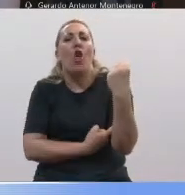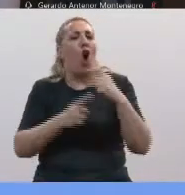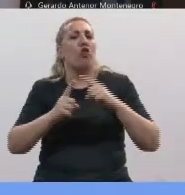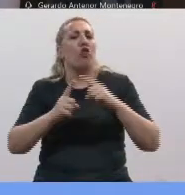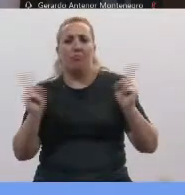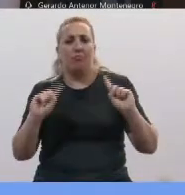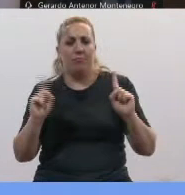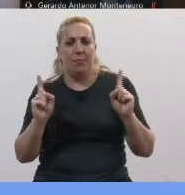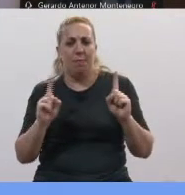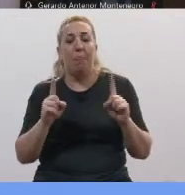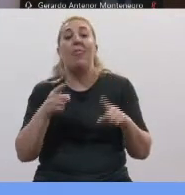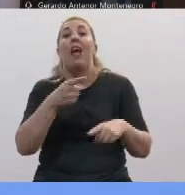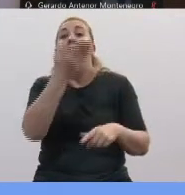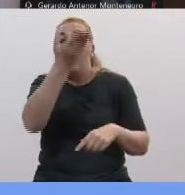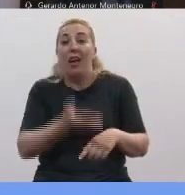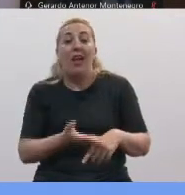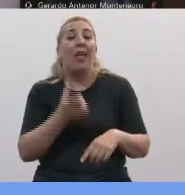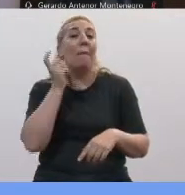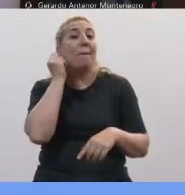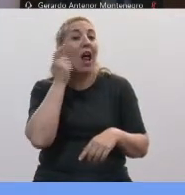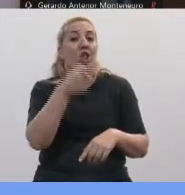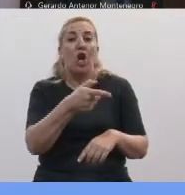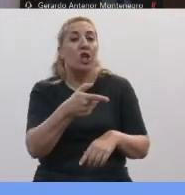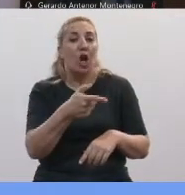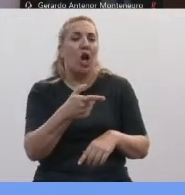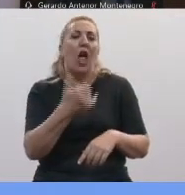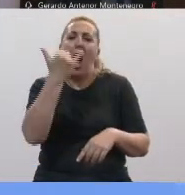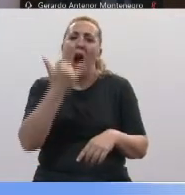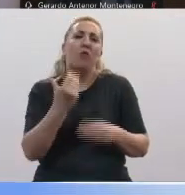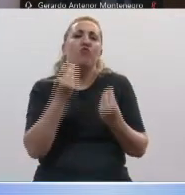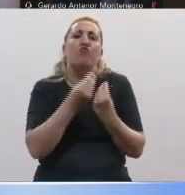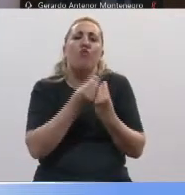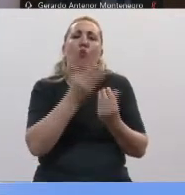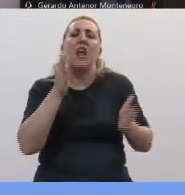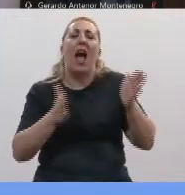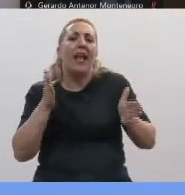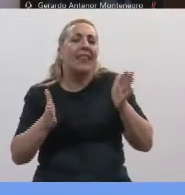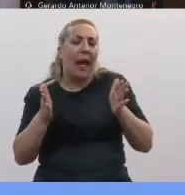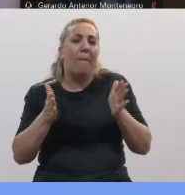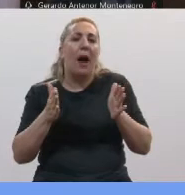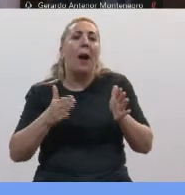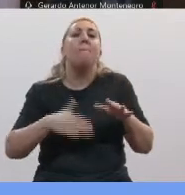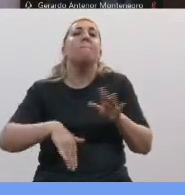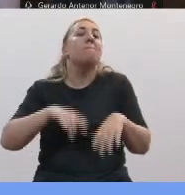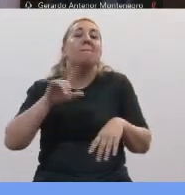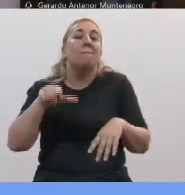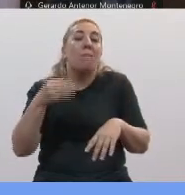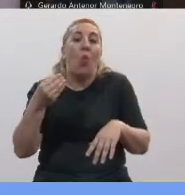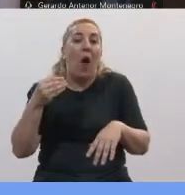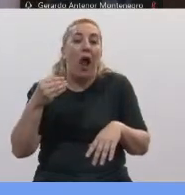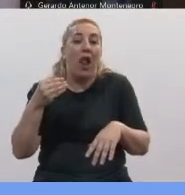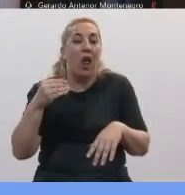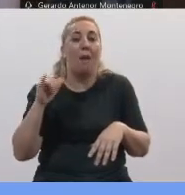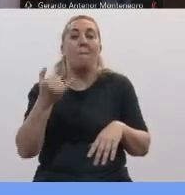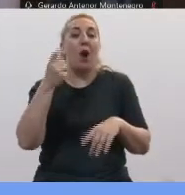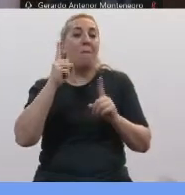La figura de Diego es una figura que tiene muchas facetas. Sobre todo las más destacables